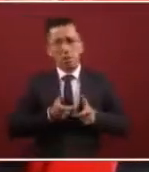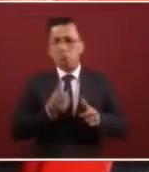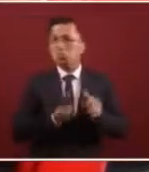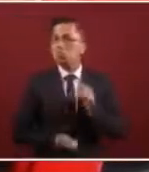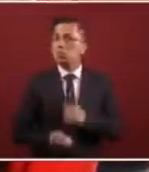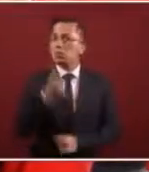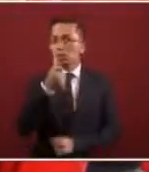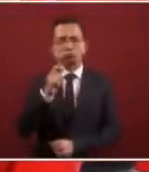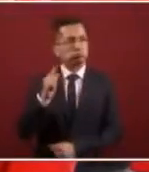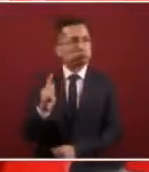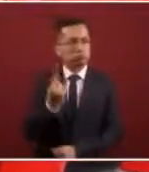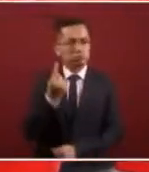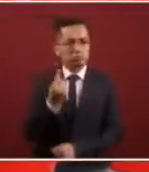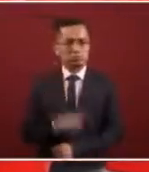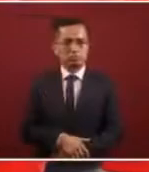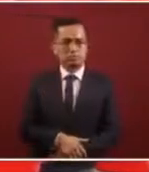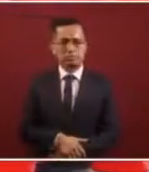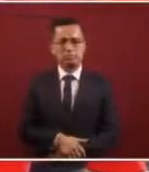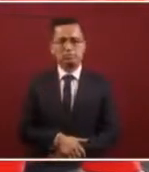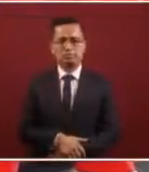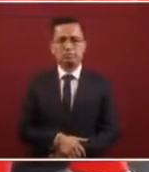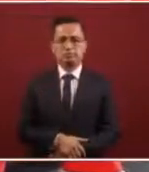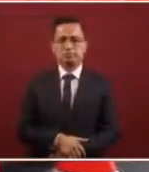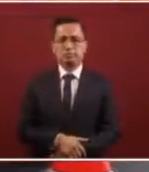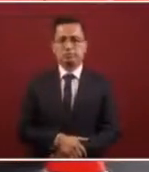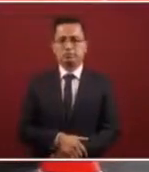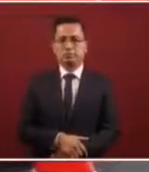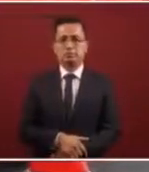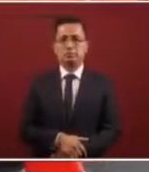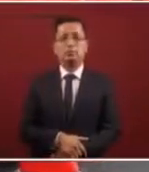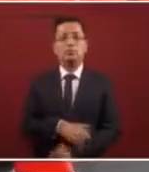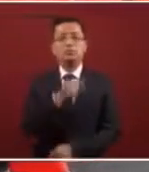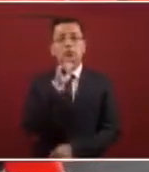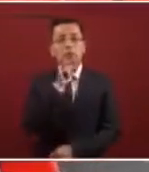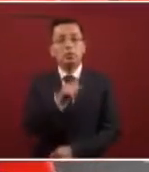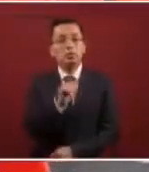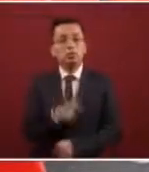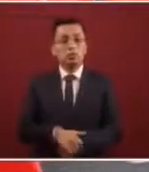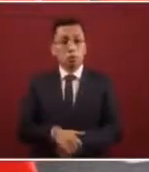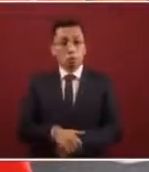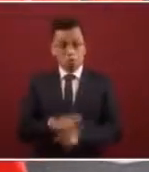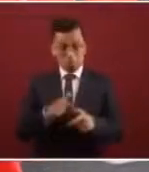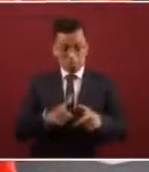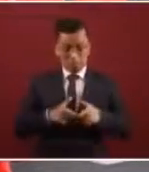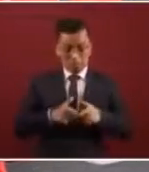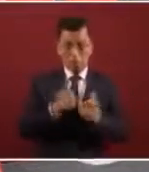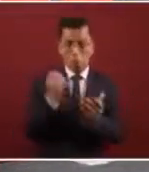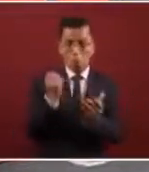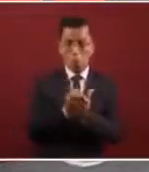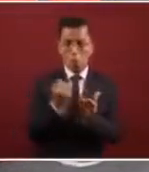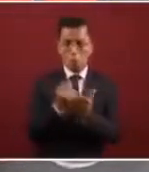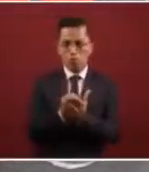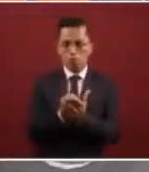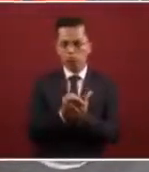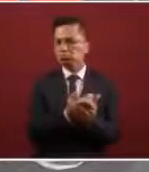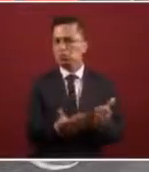Panamericanos. Y el mayor número de medallas de oro